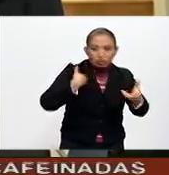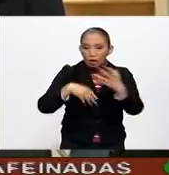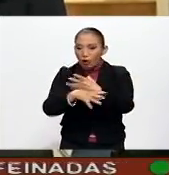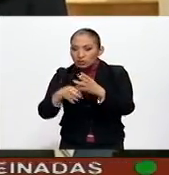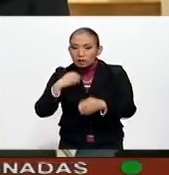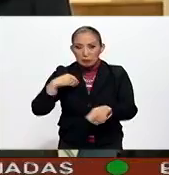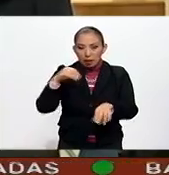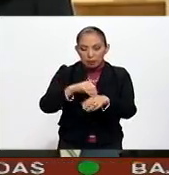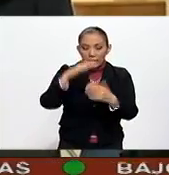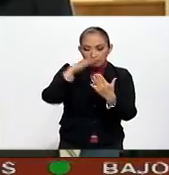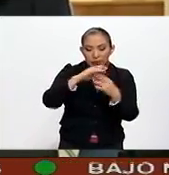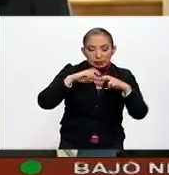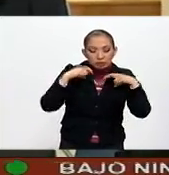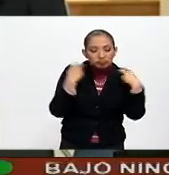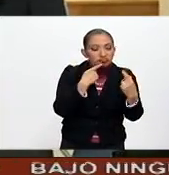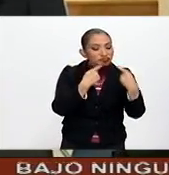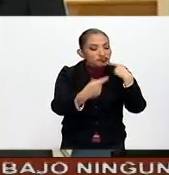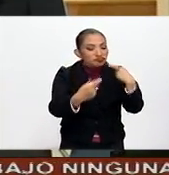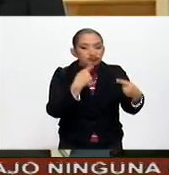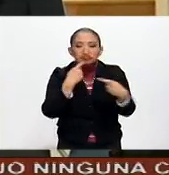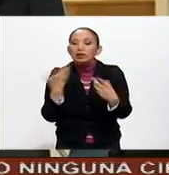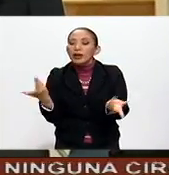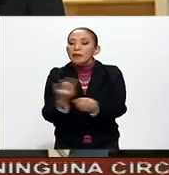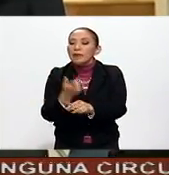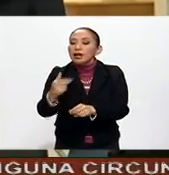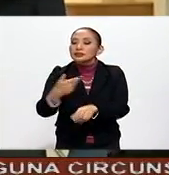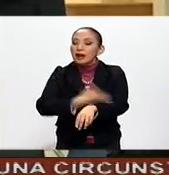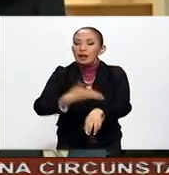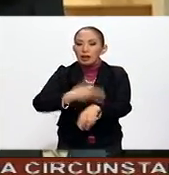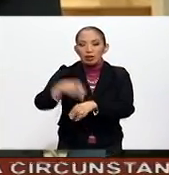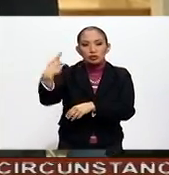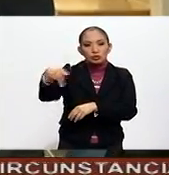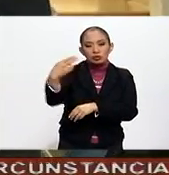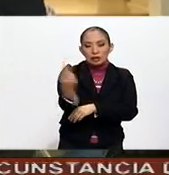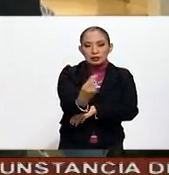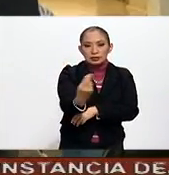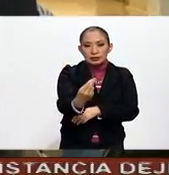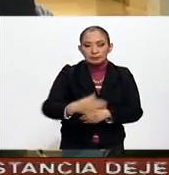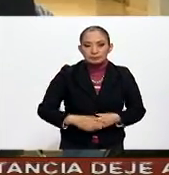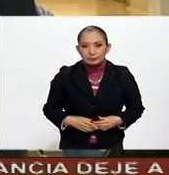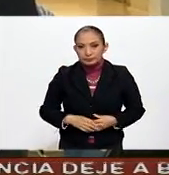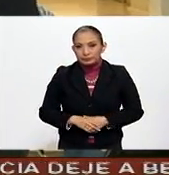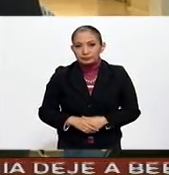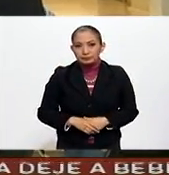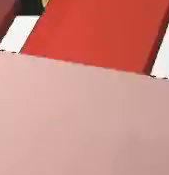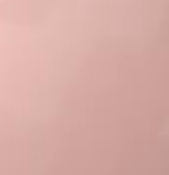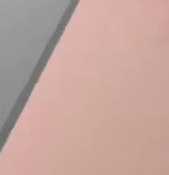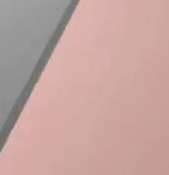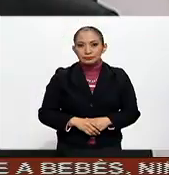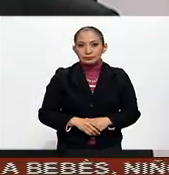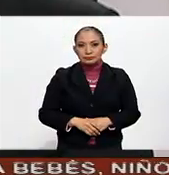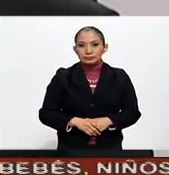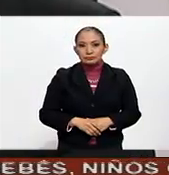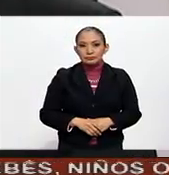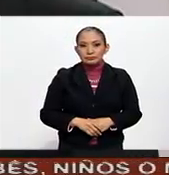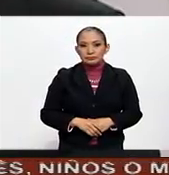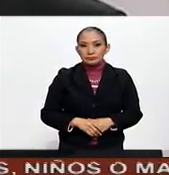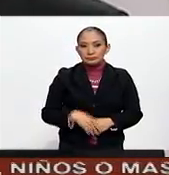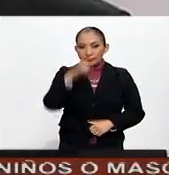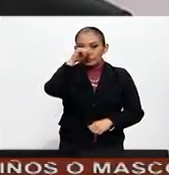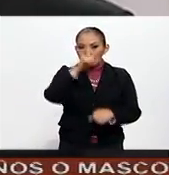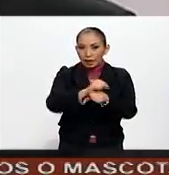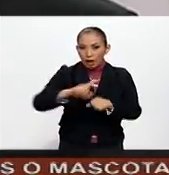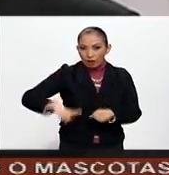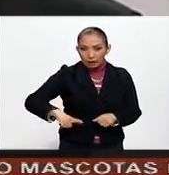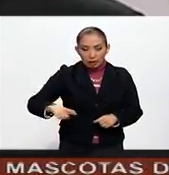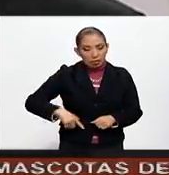va a instalar una mesa de trabajo que permita dar solución a esas solicitudes. La Secretaría de